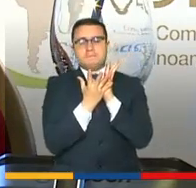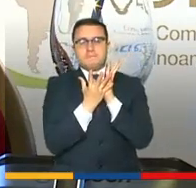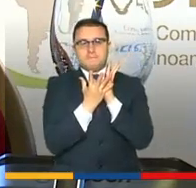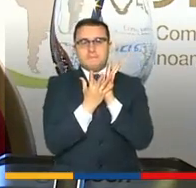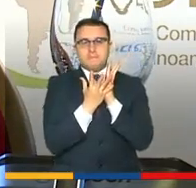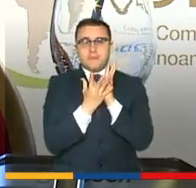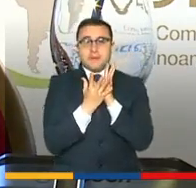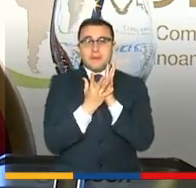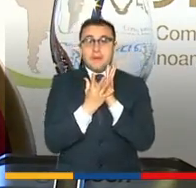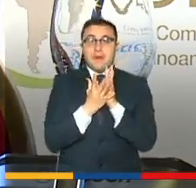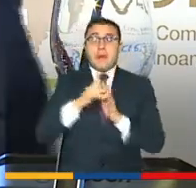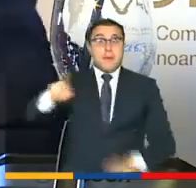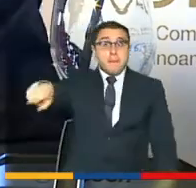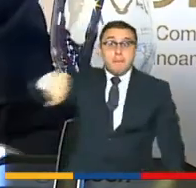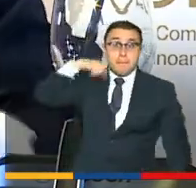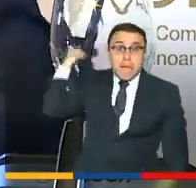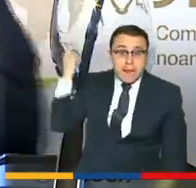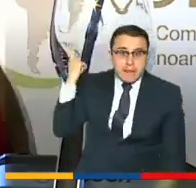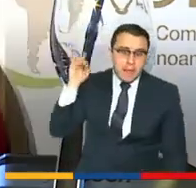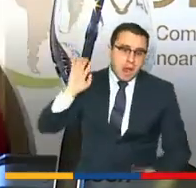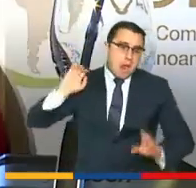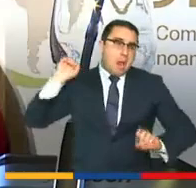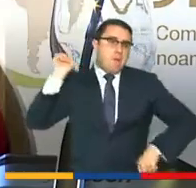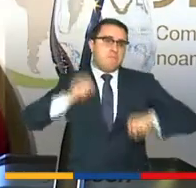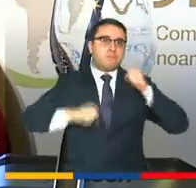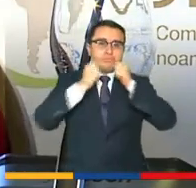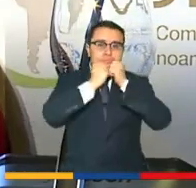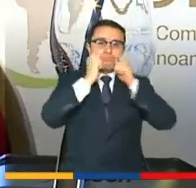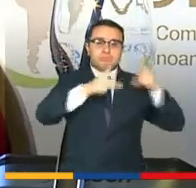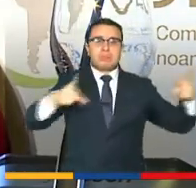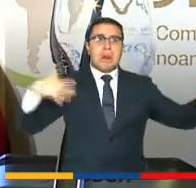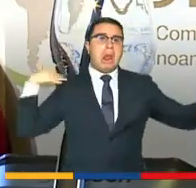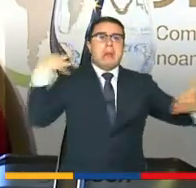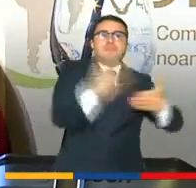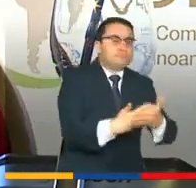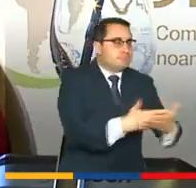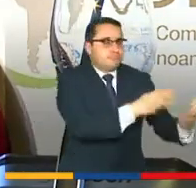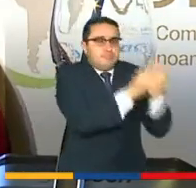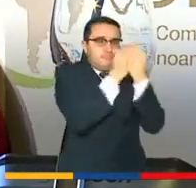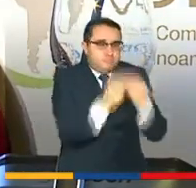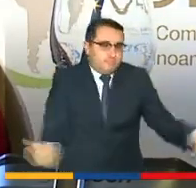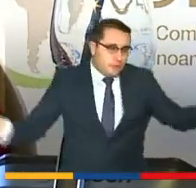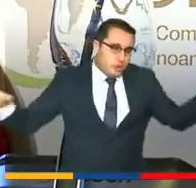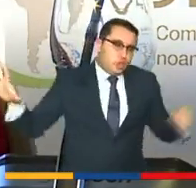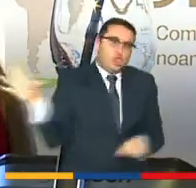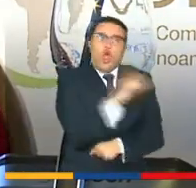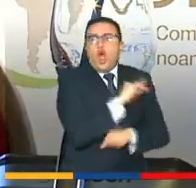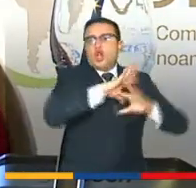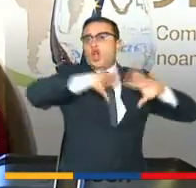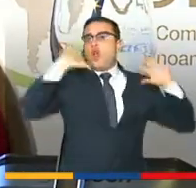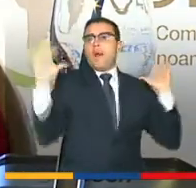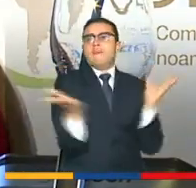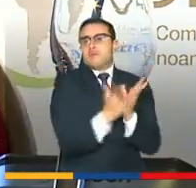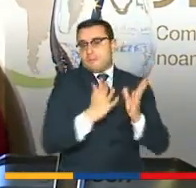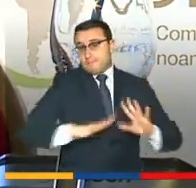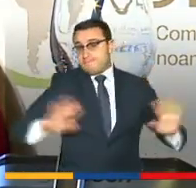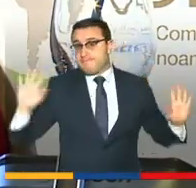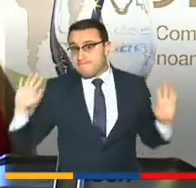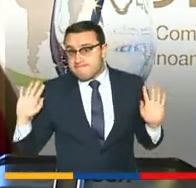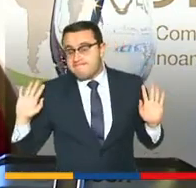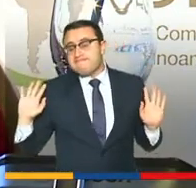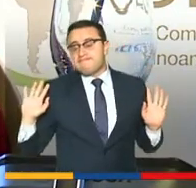El que pierda puede conducir a la humanidad a su extinción. Ni más ni menos, ahí no se están